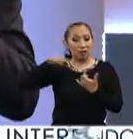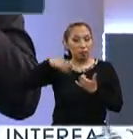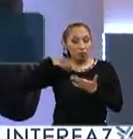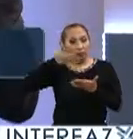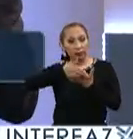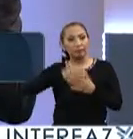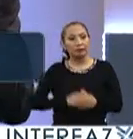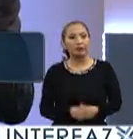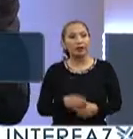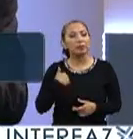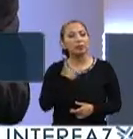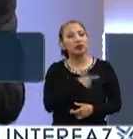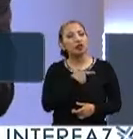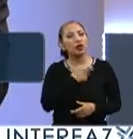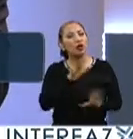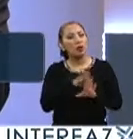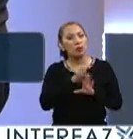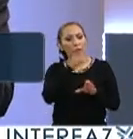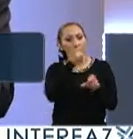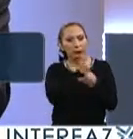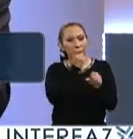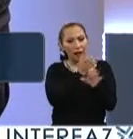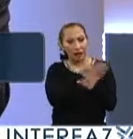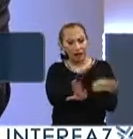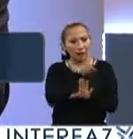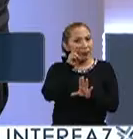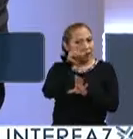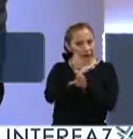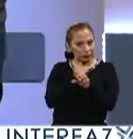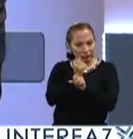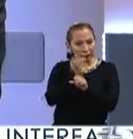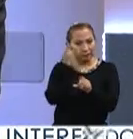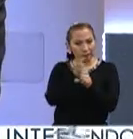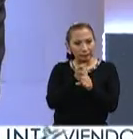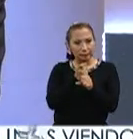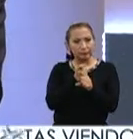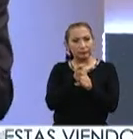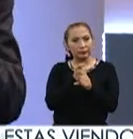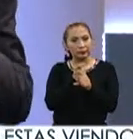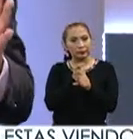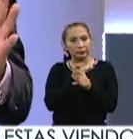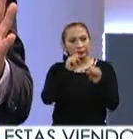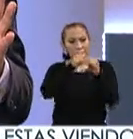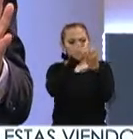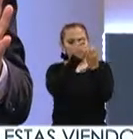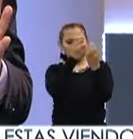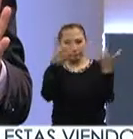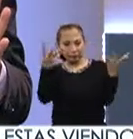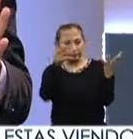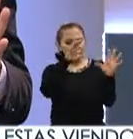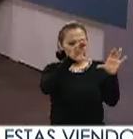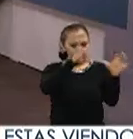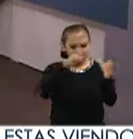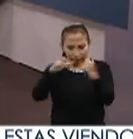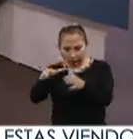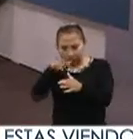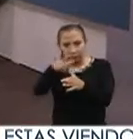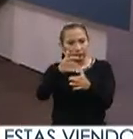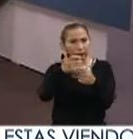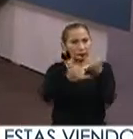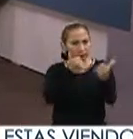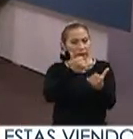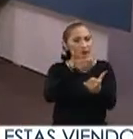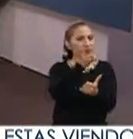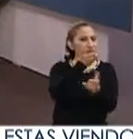involucran. Me gustaría que nos hicieras una primera, antes de ver tu reportaje, una primera diversificación en el sentido de los